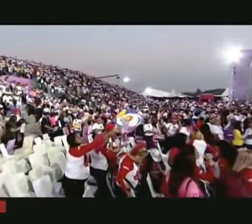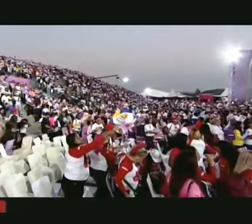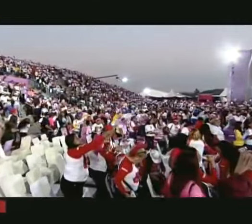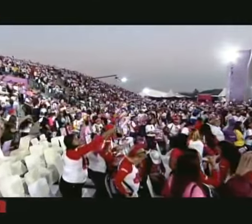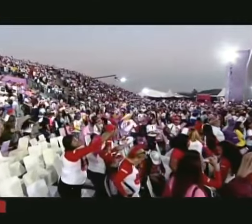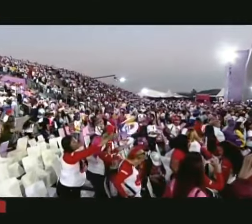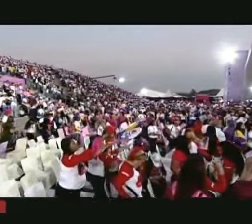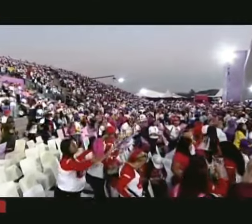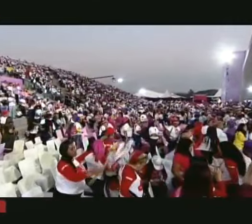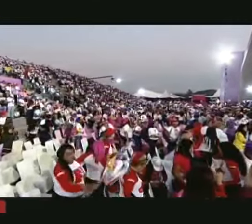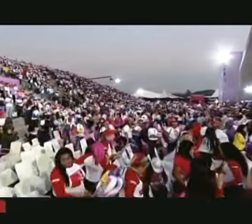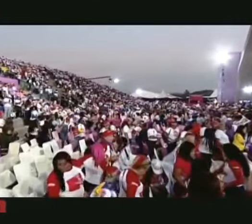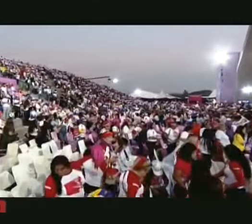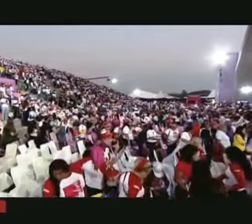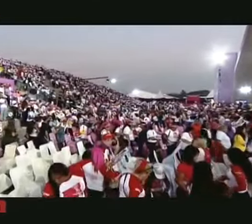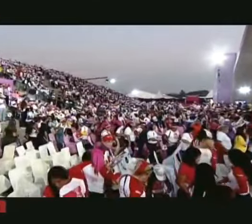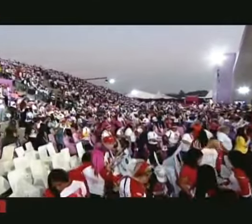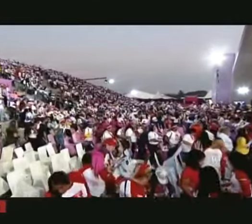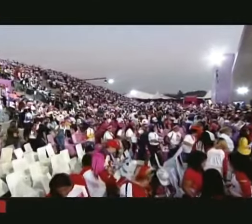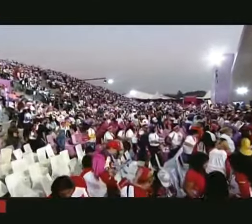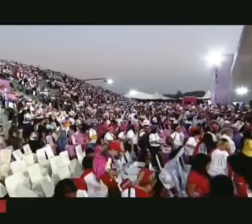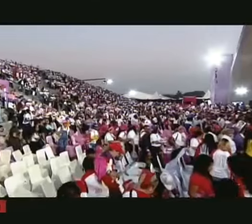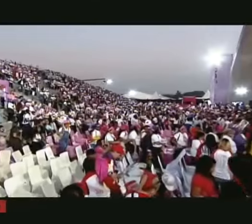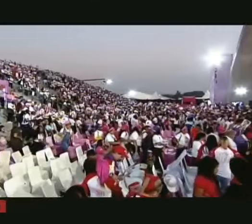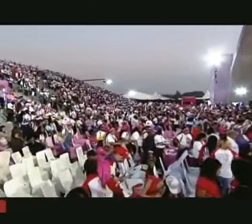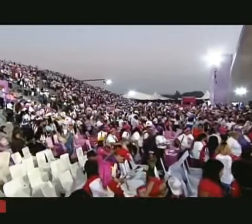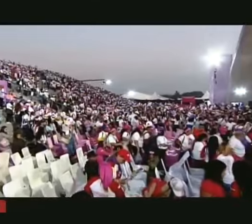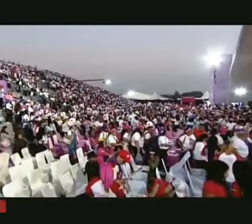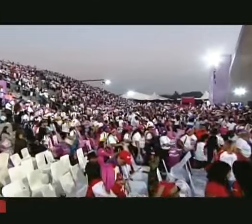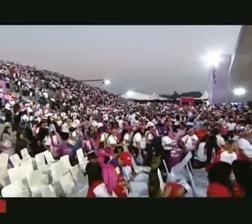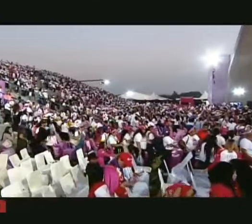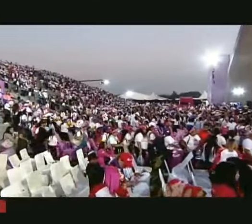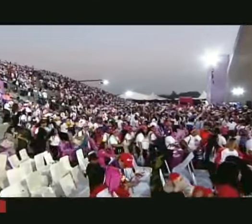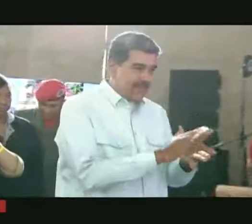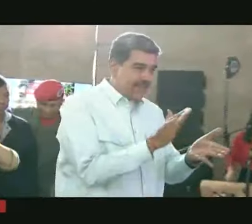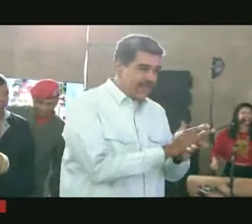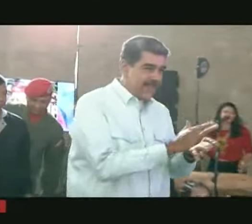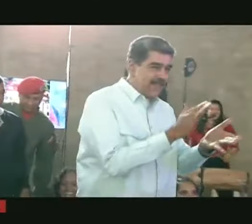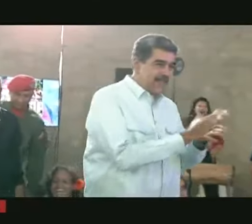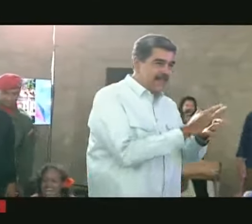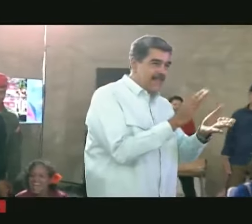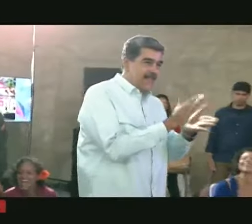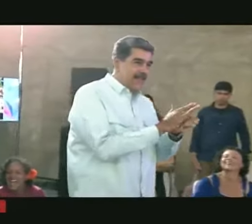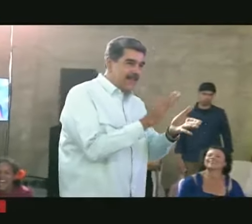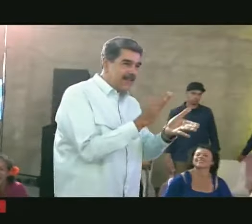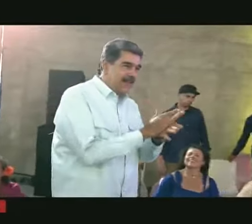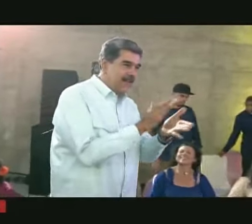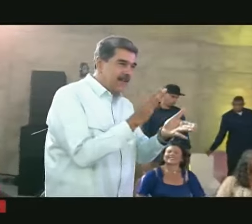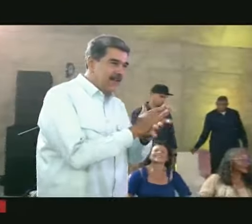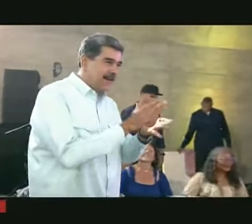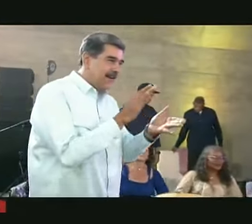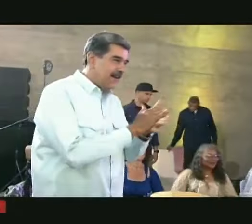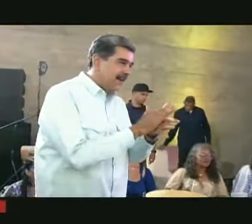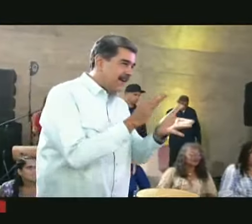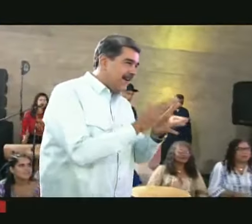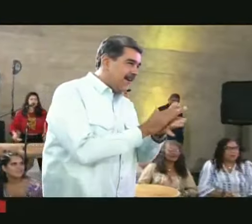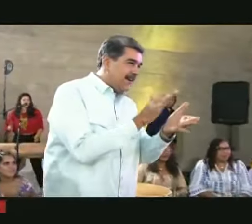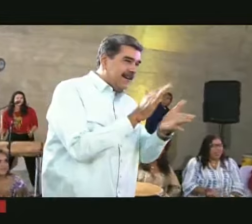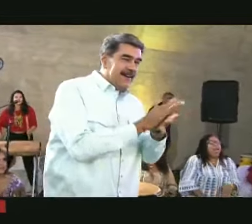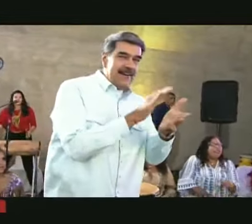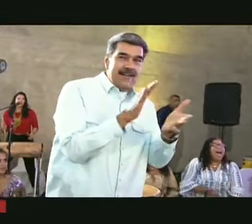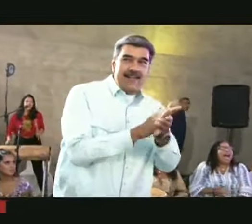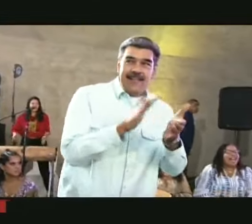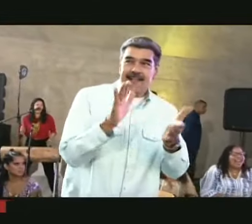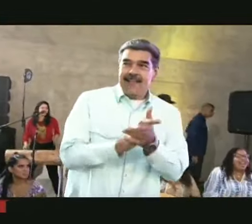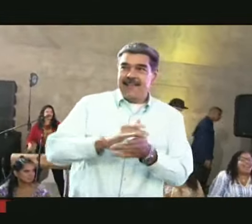acabe de romper e hay que se acabe de romper e Dale que